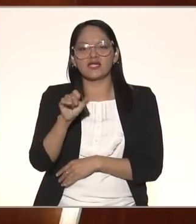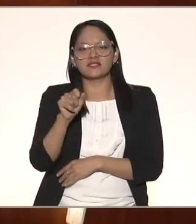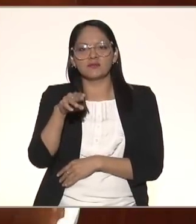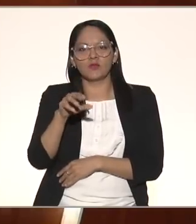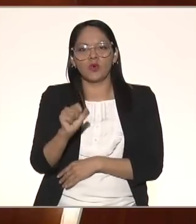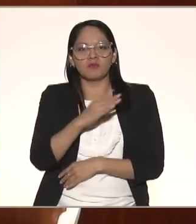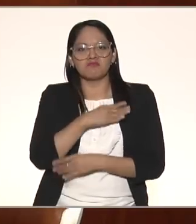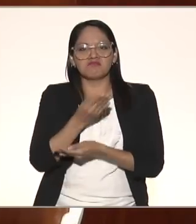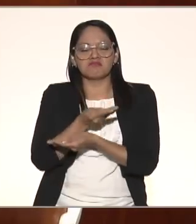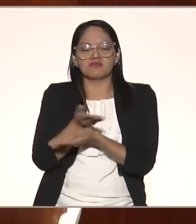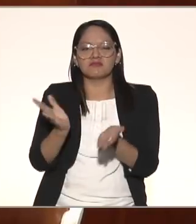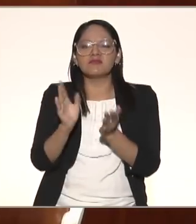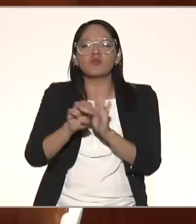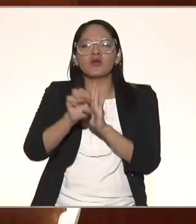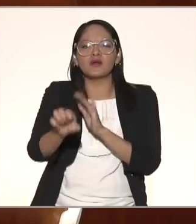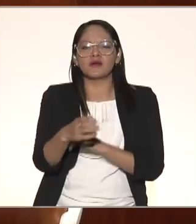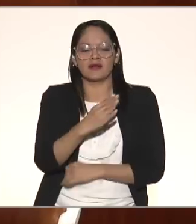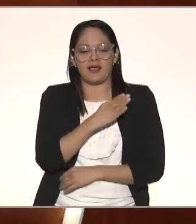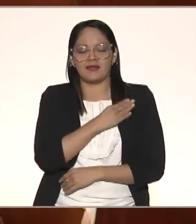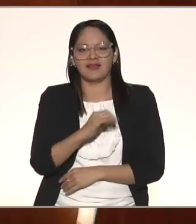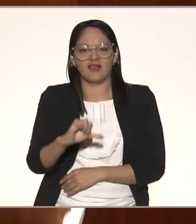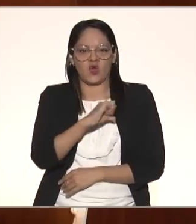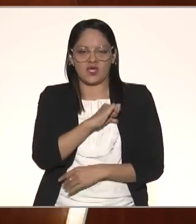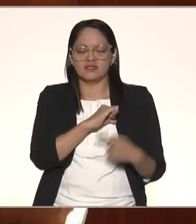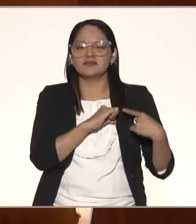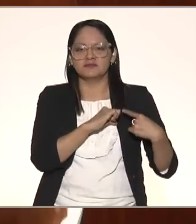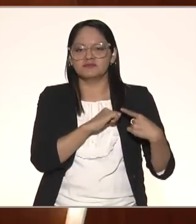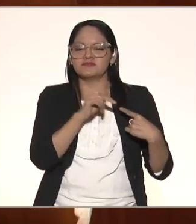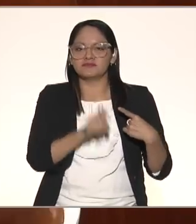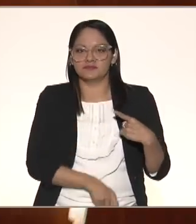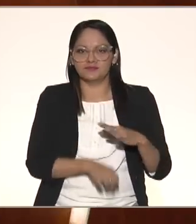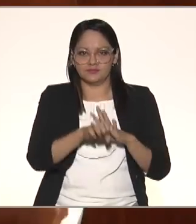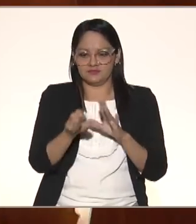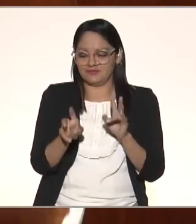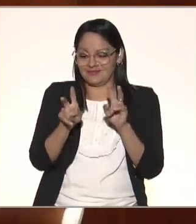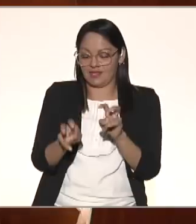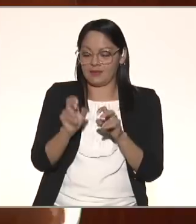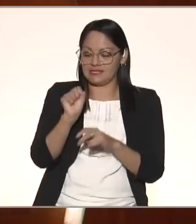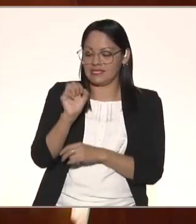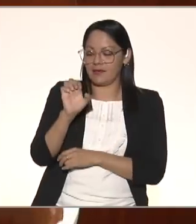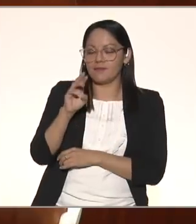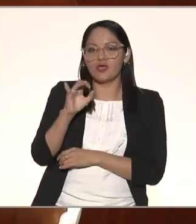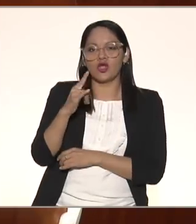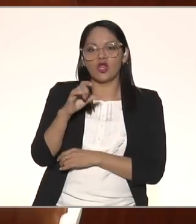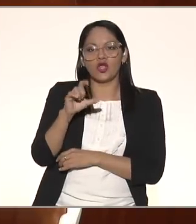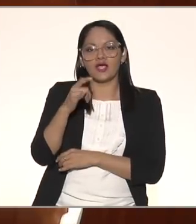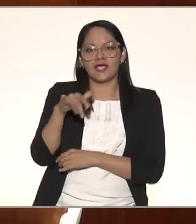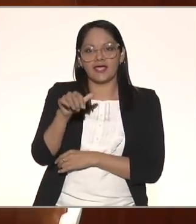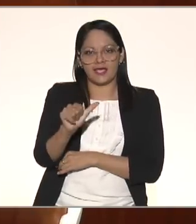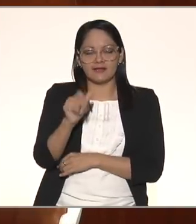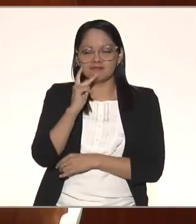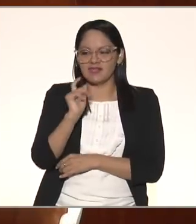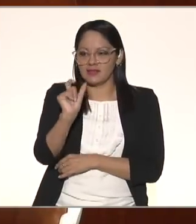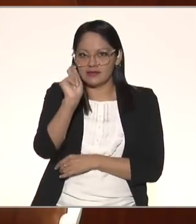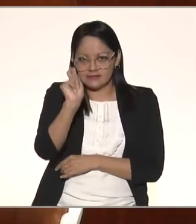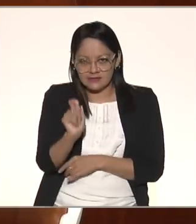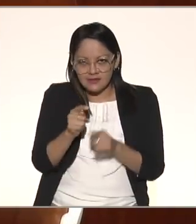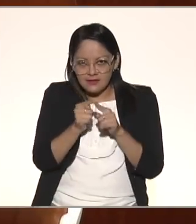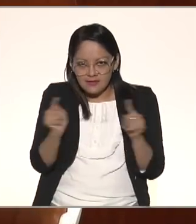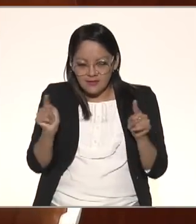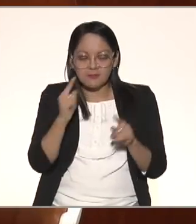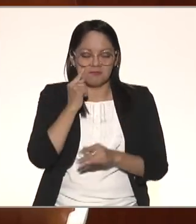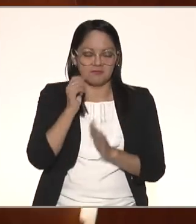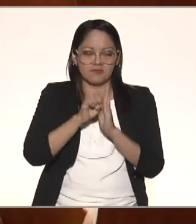el egoísmo. Vaya, todos tenemos... Voy a hablar desde el modelo de semiología, porque esto se llama diferente. Todos